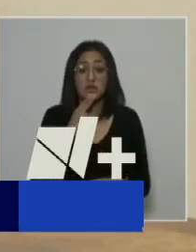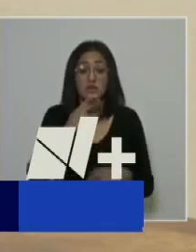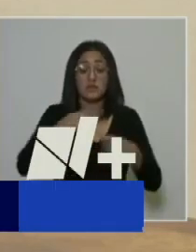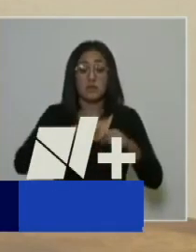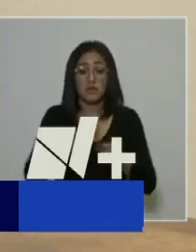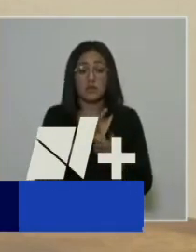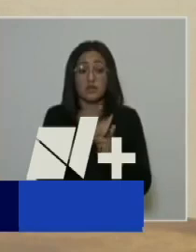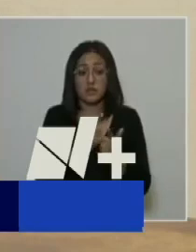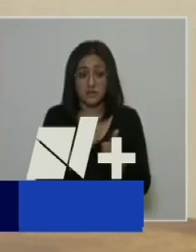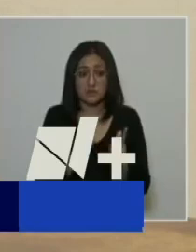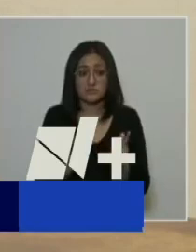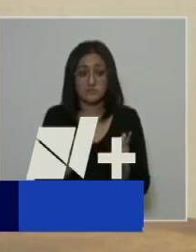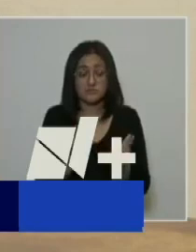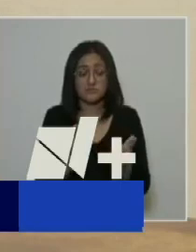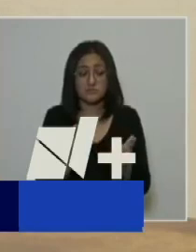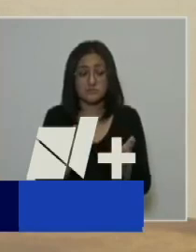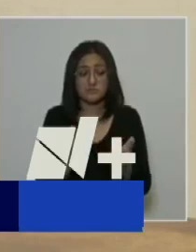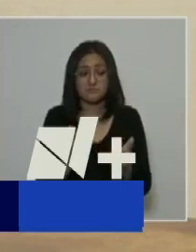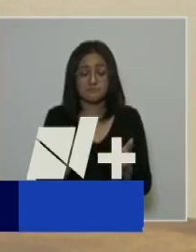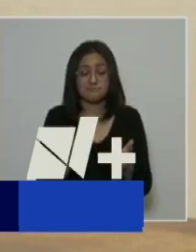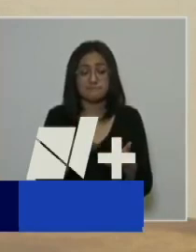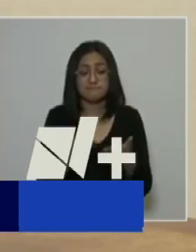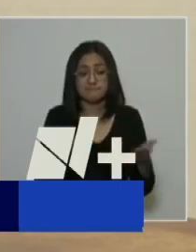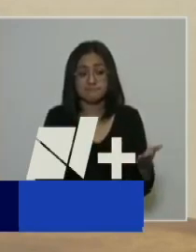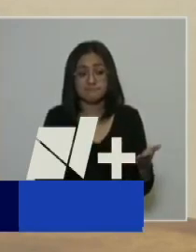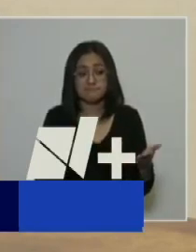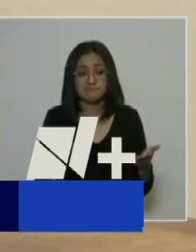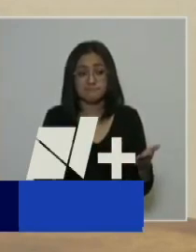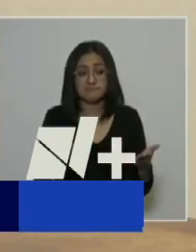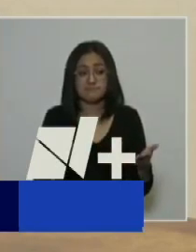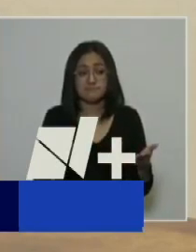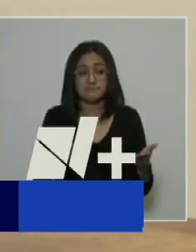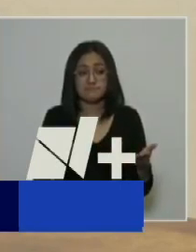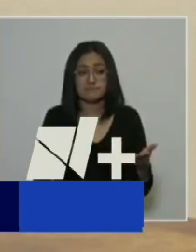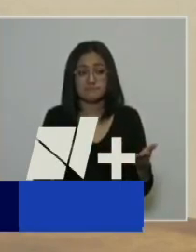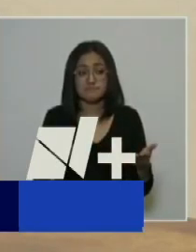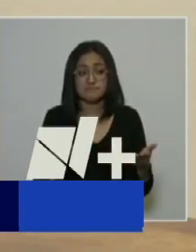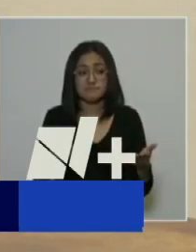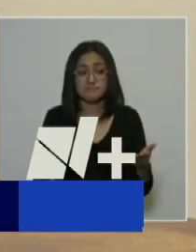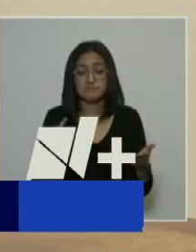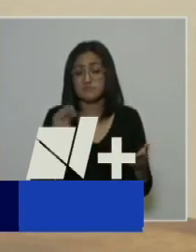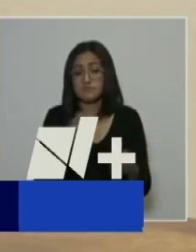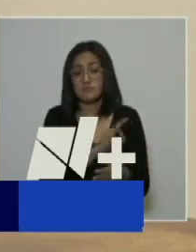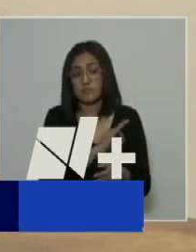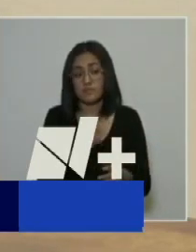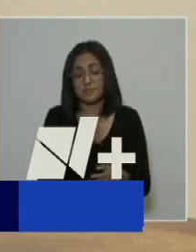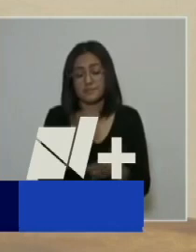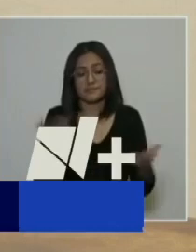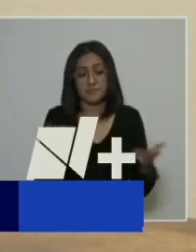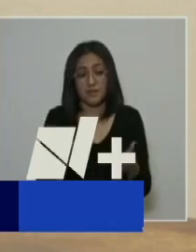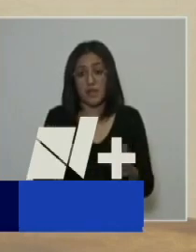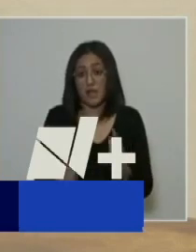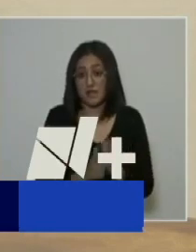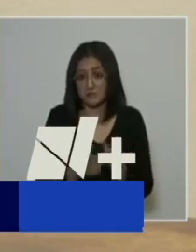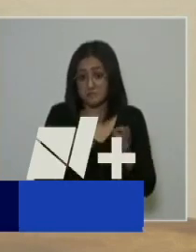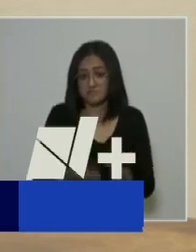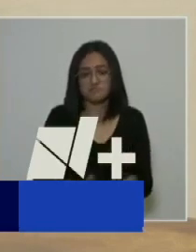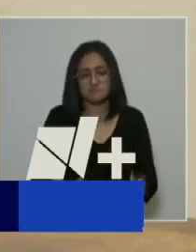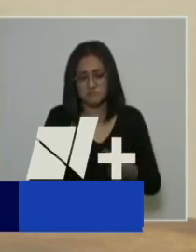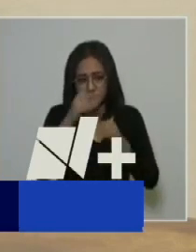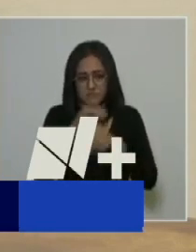funcionamiento de este tipo de transporte público, ¿sí?, no se legaliza su existencia. ¿De